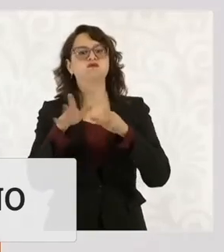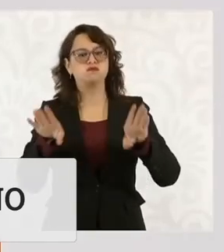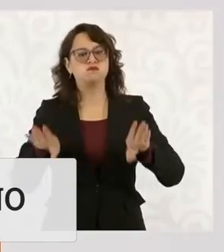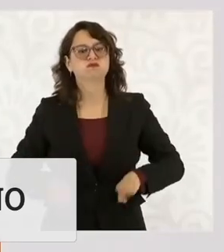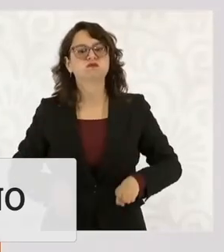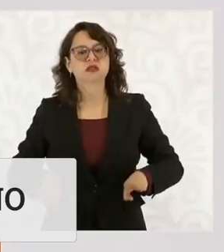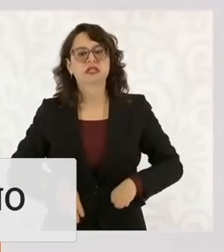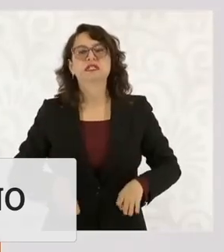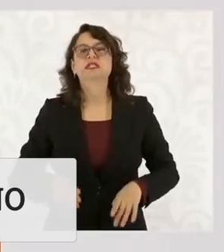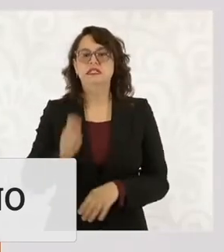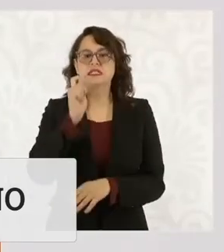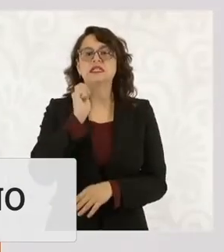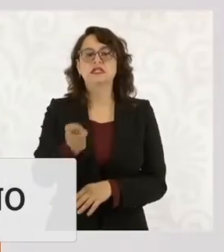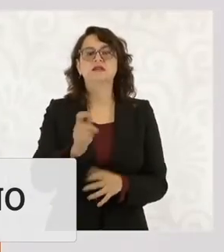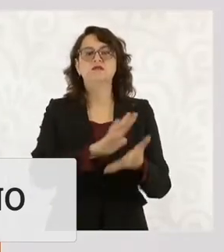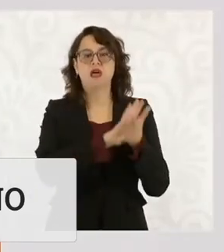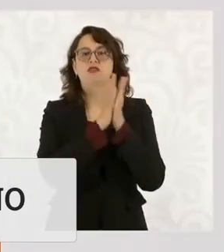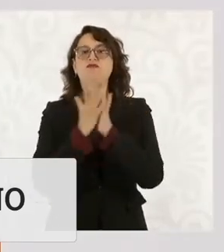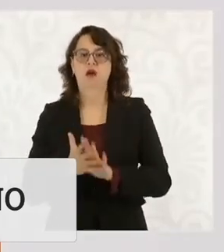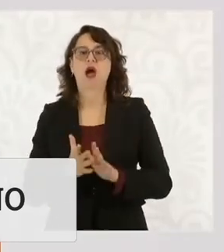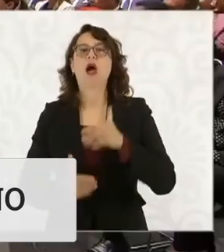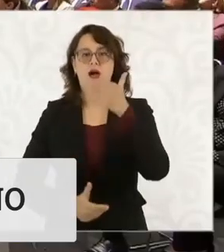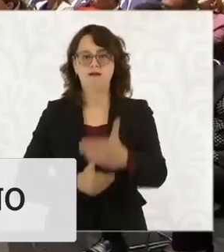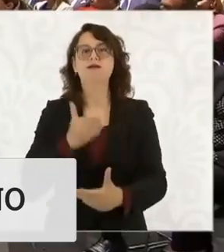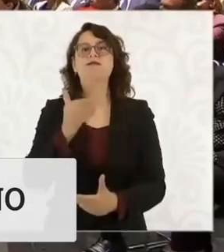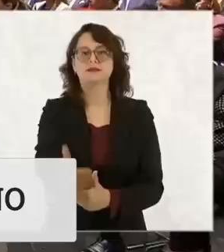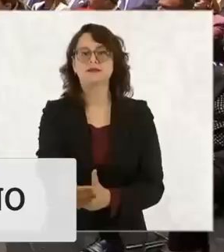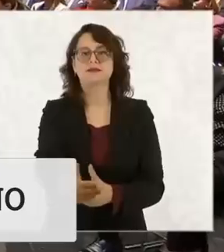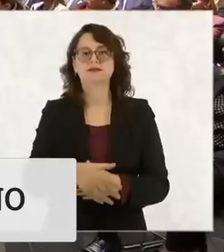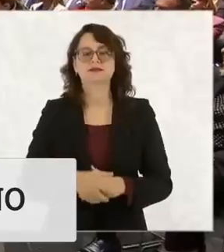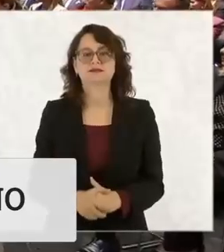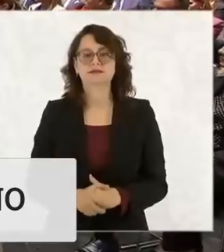es decir, la transformación avanza.